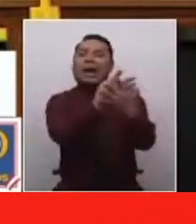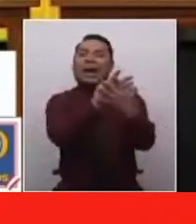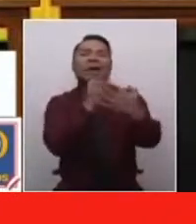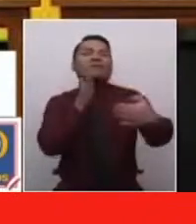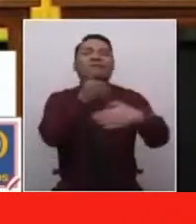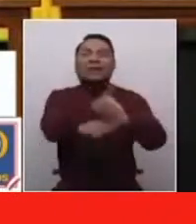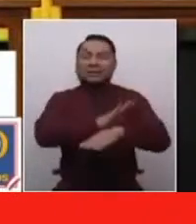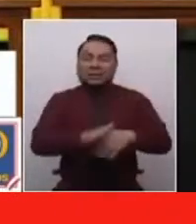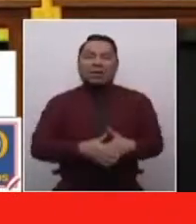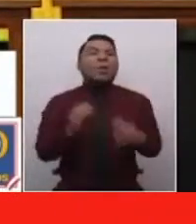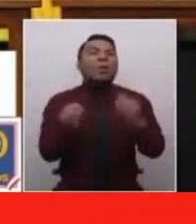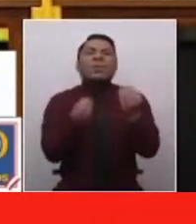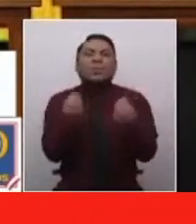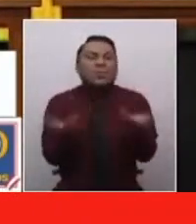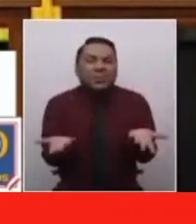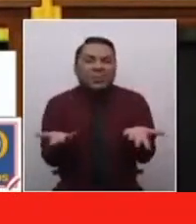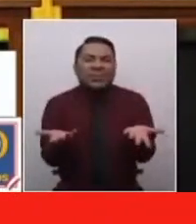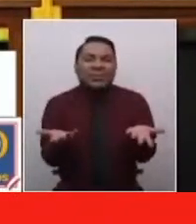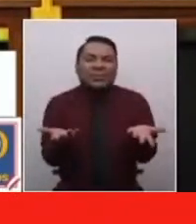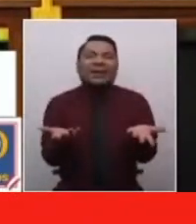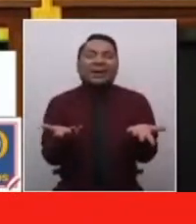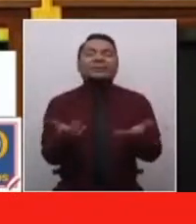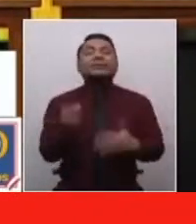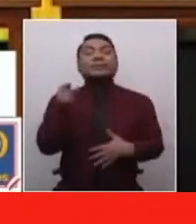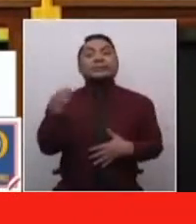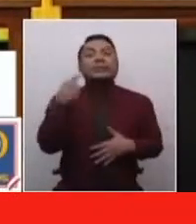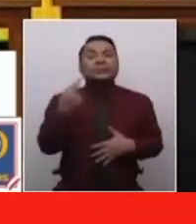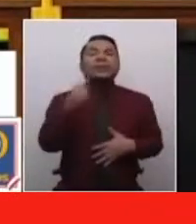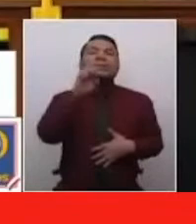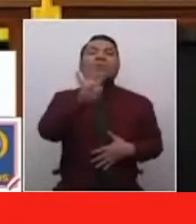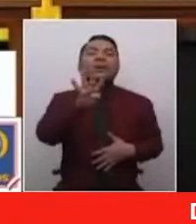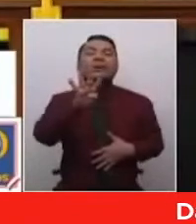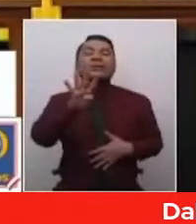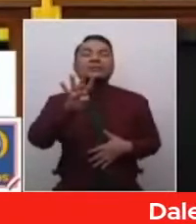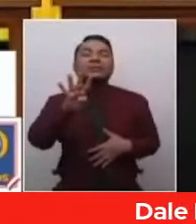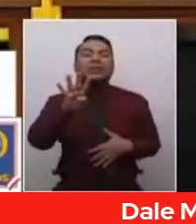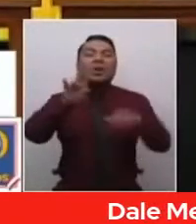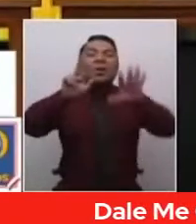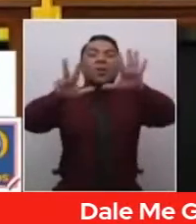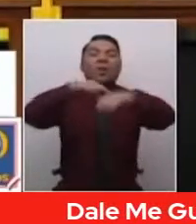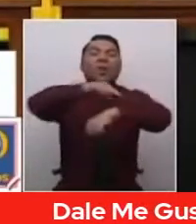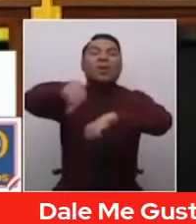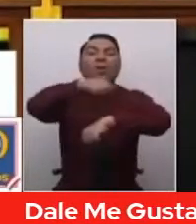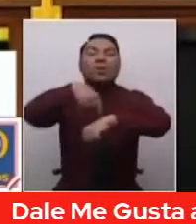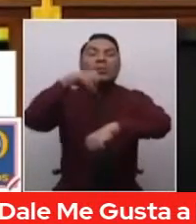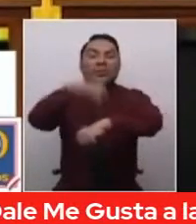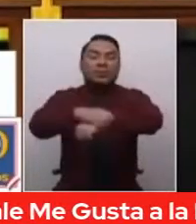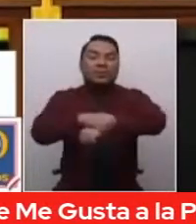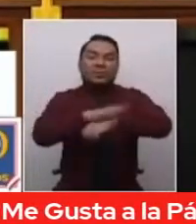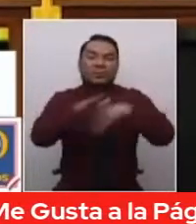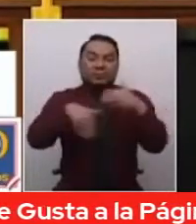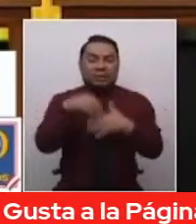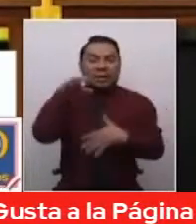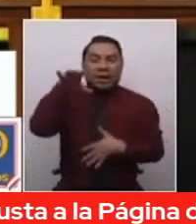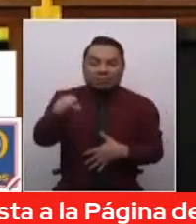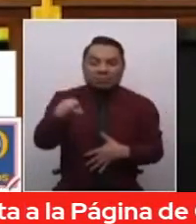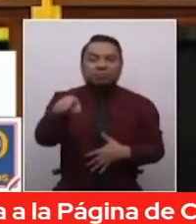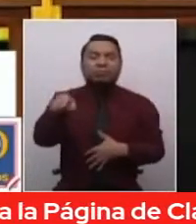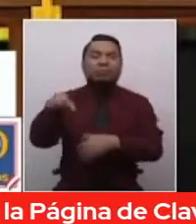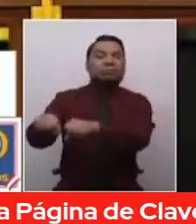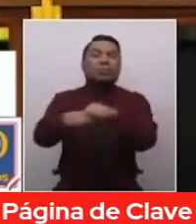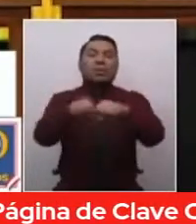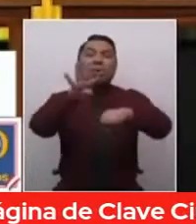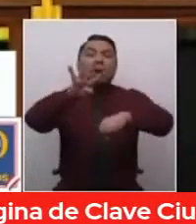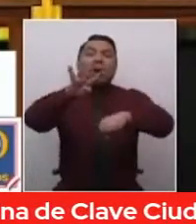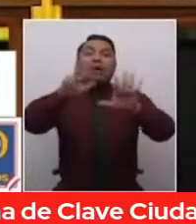cárcel. ¿Cómo? Tiene 48 horas el delincuente que es capturado en flagrancia para